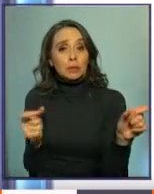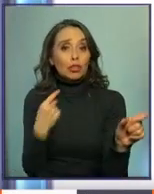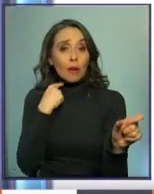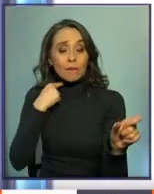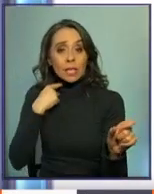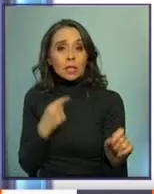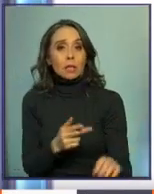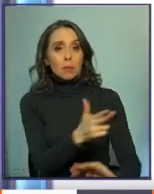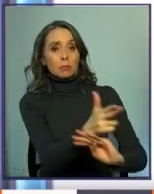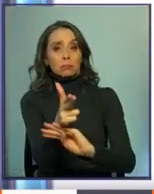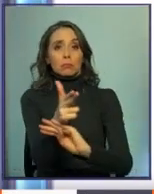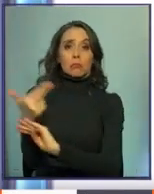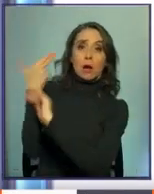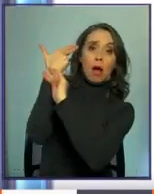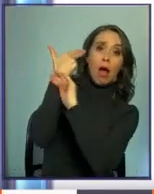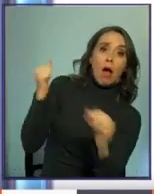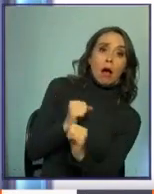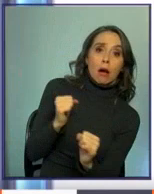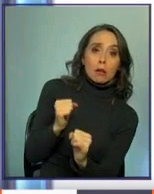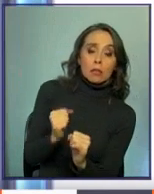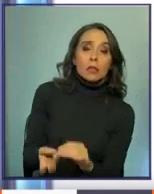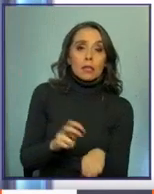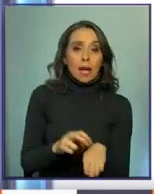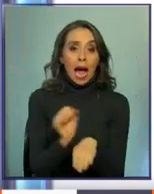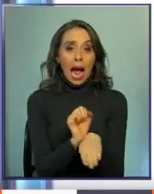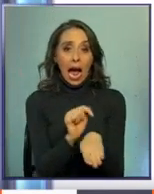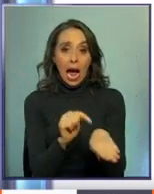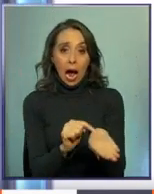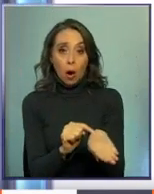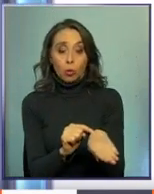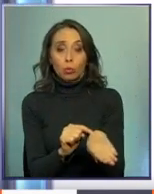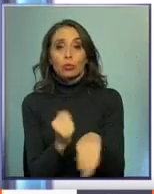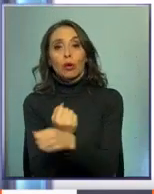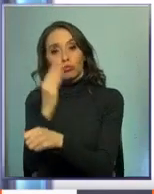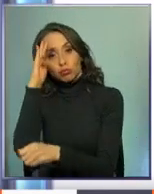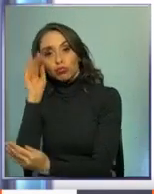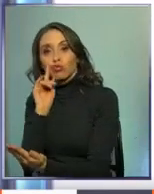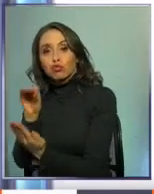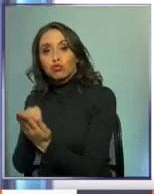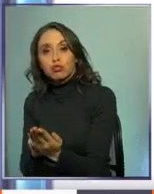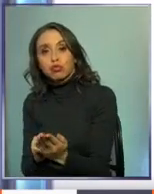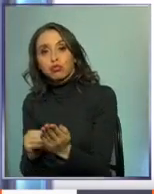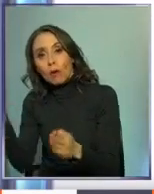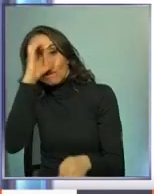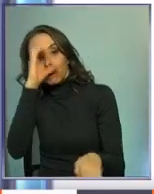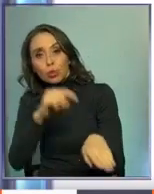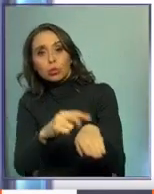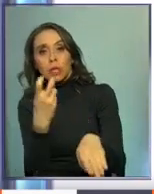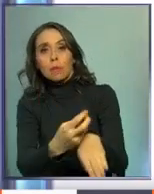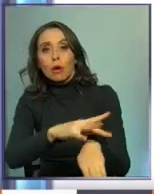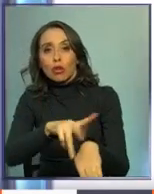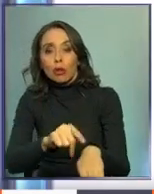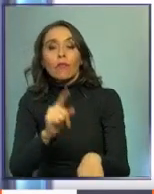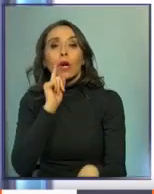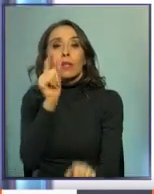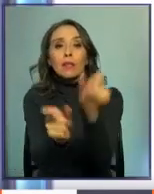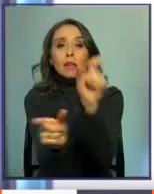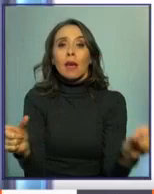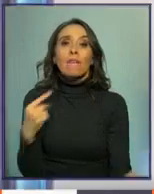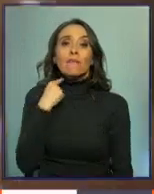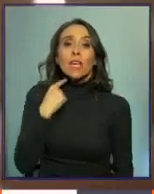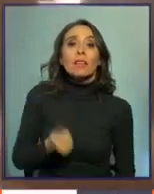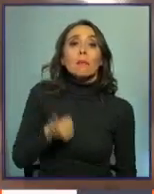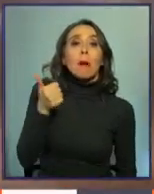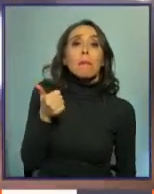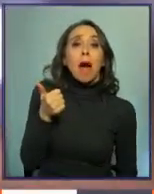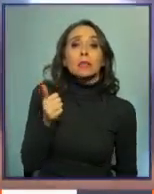víctimas. Además, se transportaban en un auto que mantenía en cargo por robo. Sus principales víctimas eran mujeres.